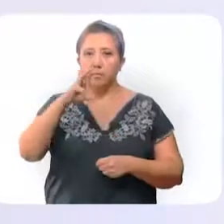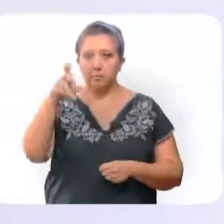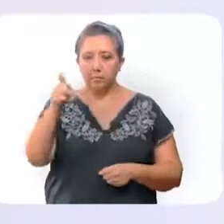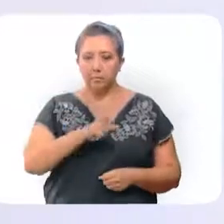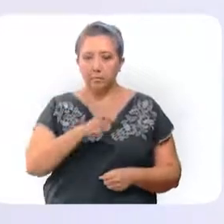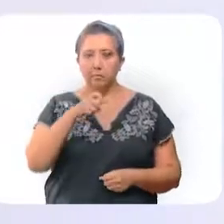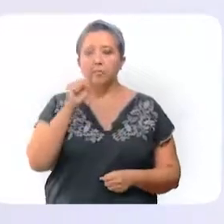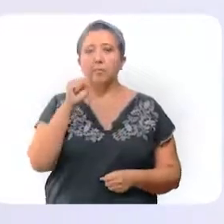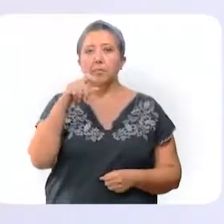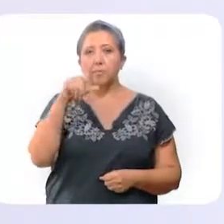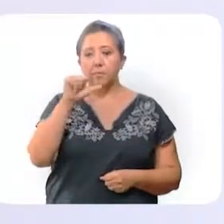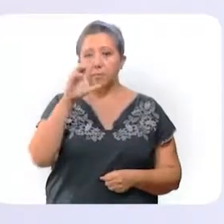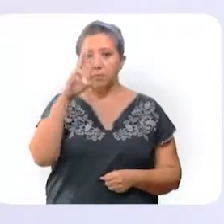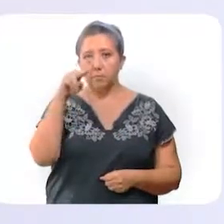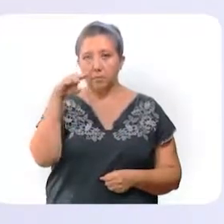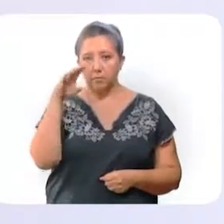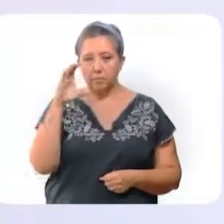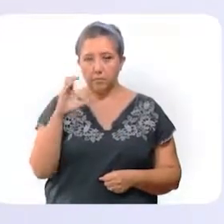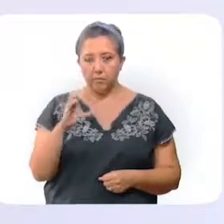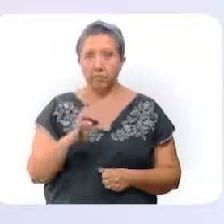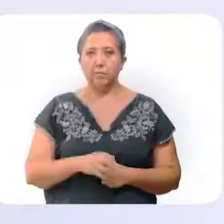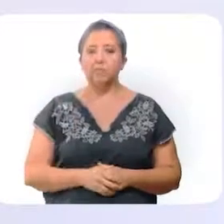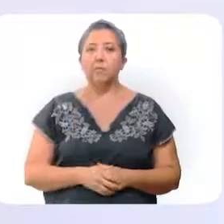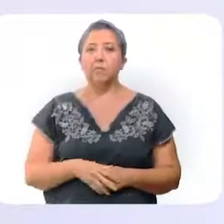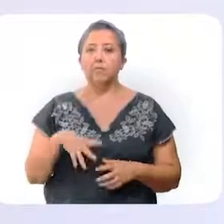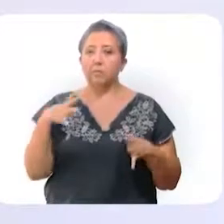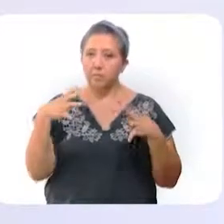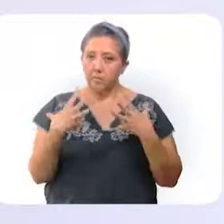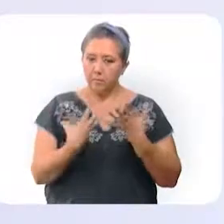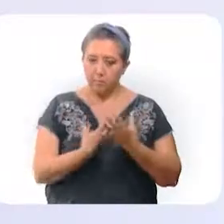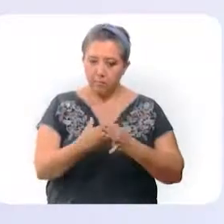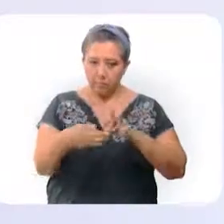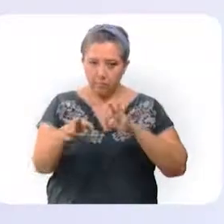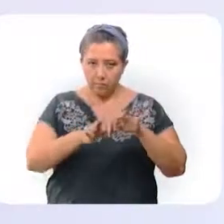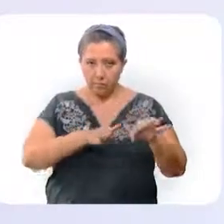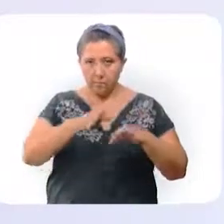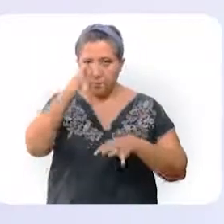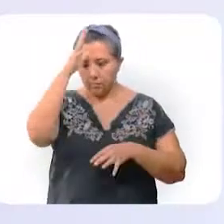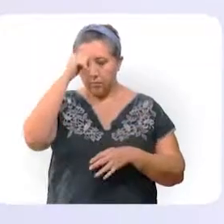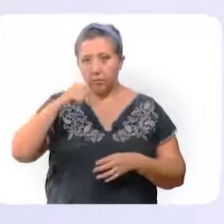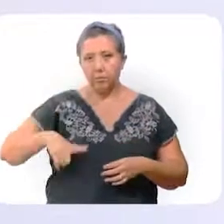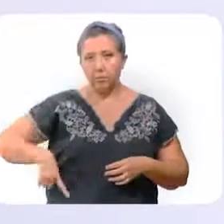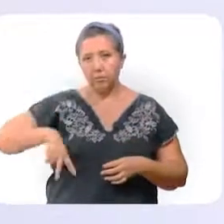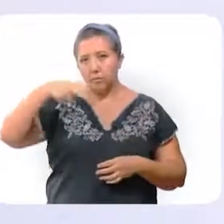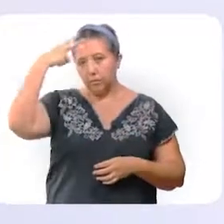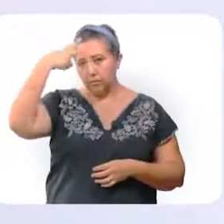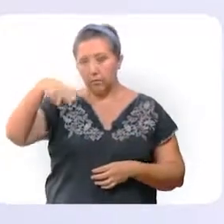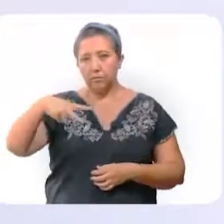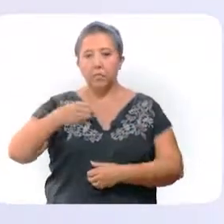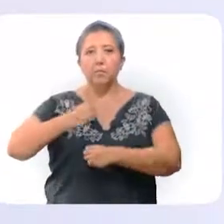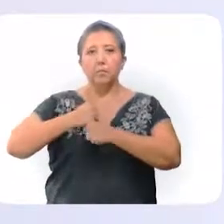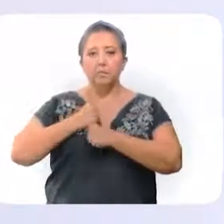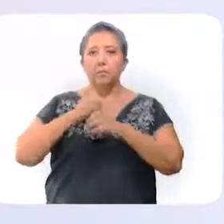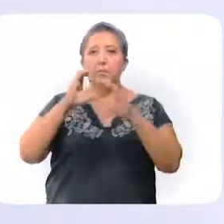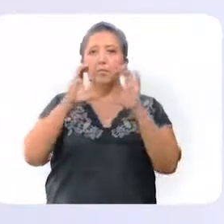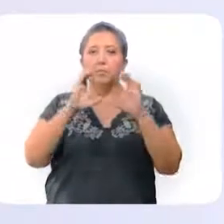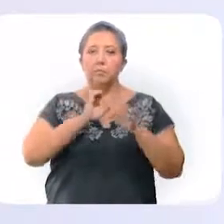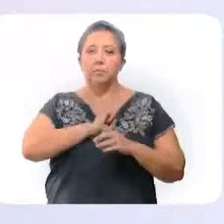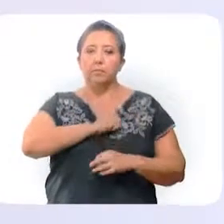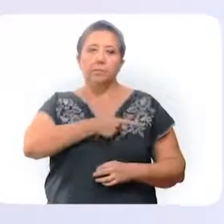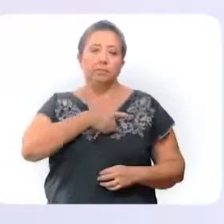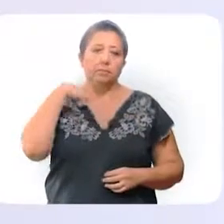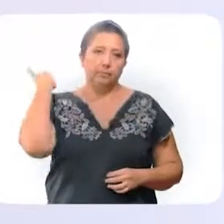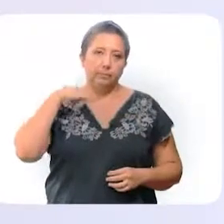Chemash, Oxuscap y Acanque. Estamos trabajando coordinadamente con el Gobierno federal y las Fuerzas Armadas para cuidar la salud